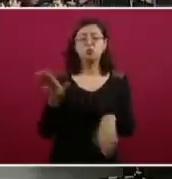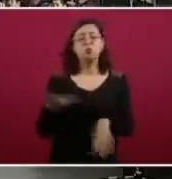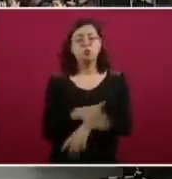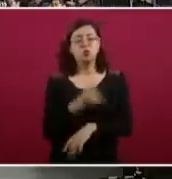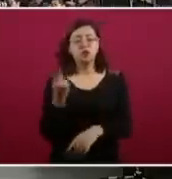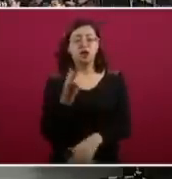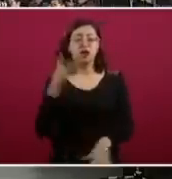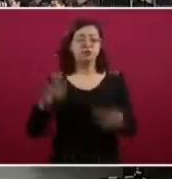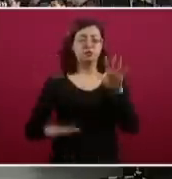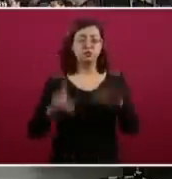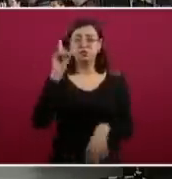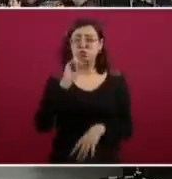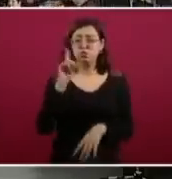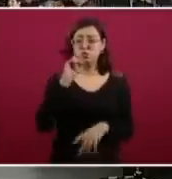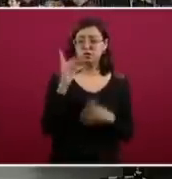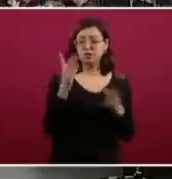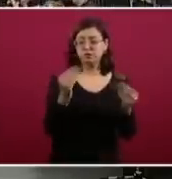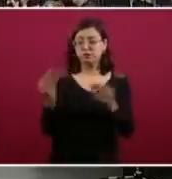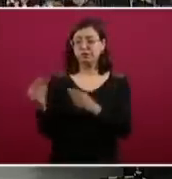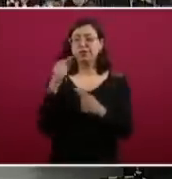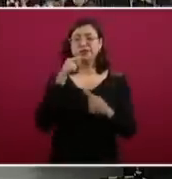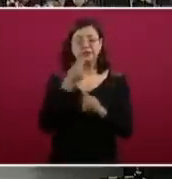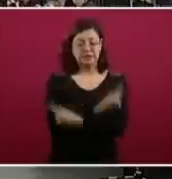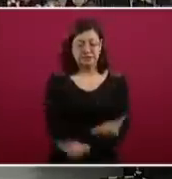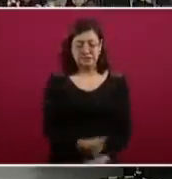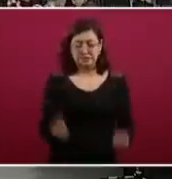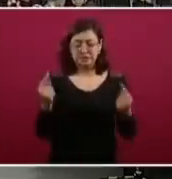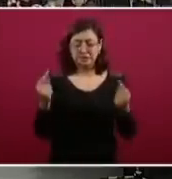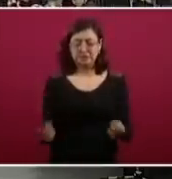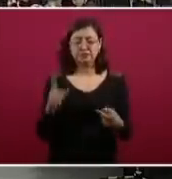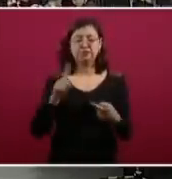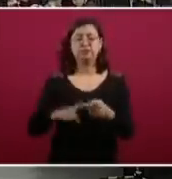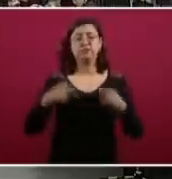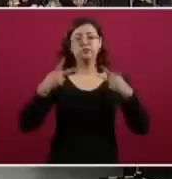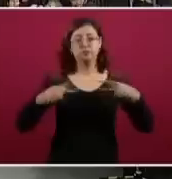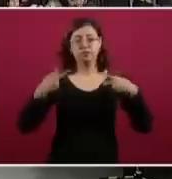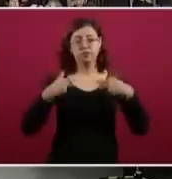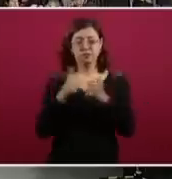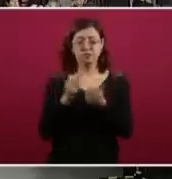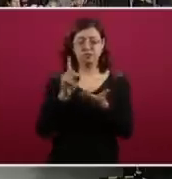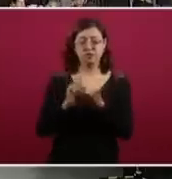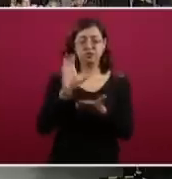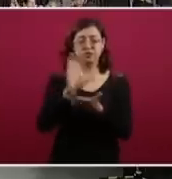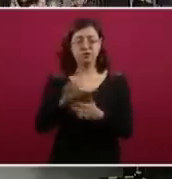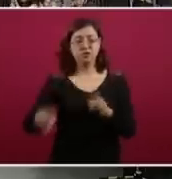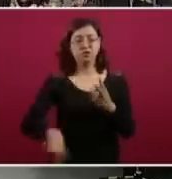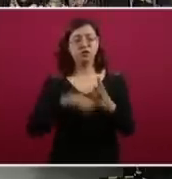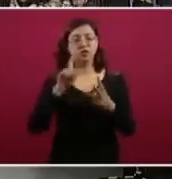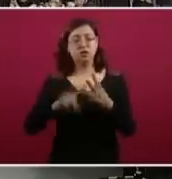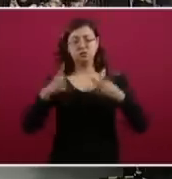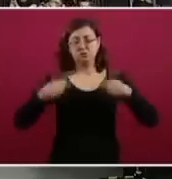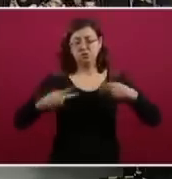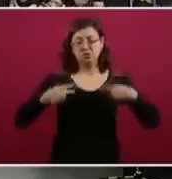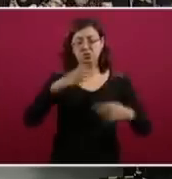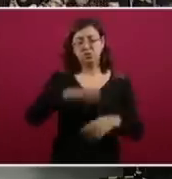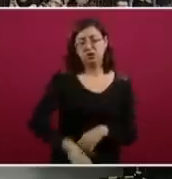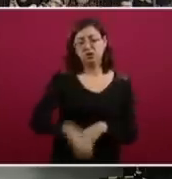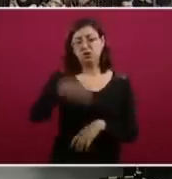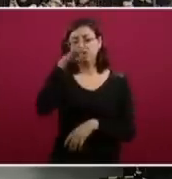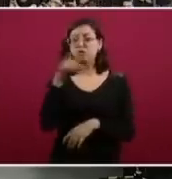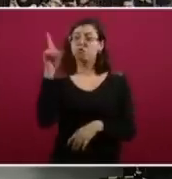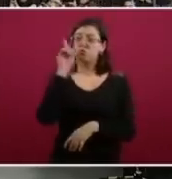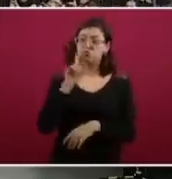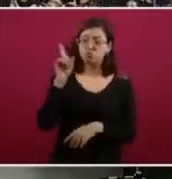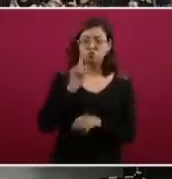estas mujeres tienen niños pequeños, tienen personas con discapacidad, tienen adultos mayores, que en el tema de cuidados